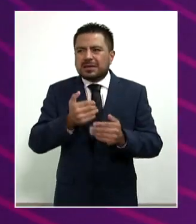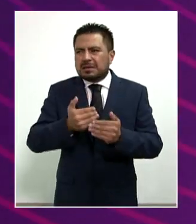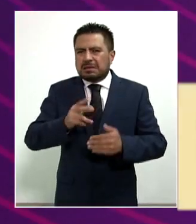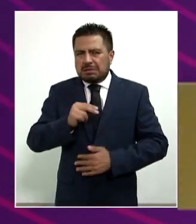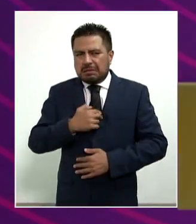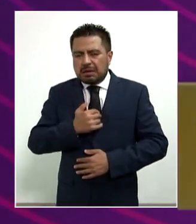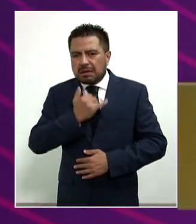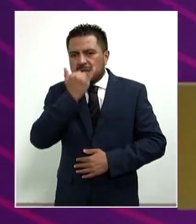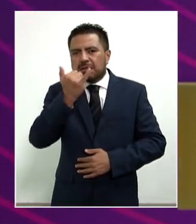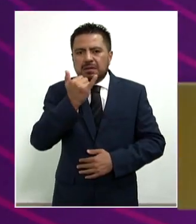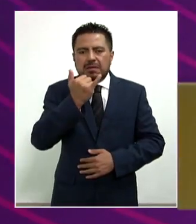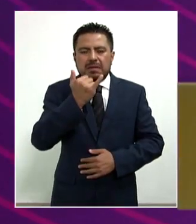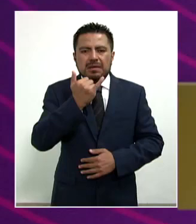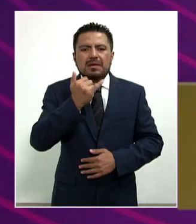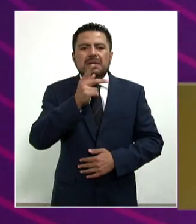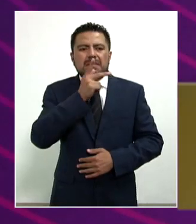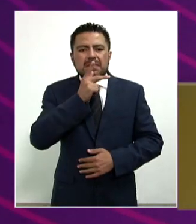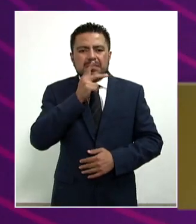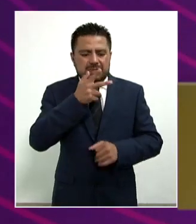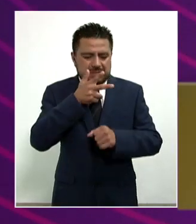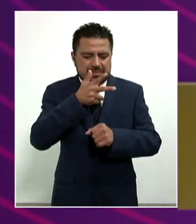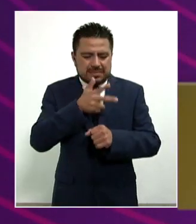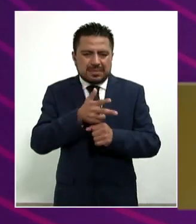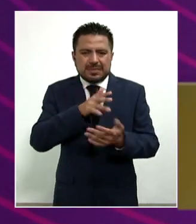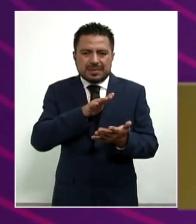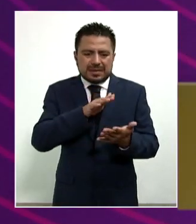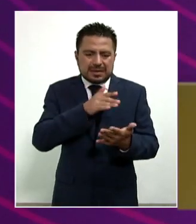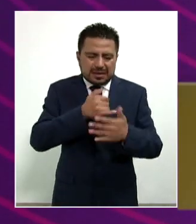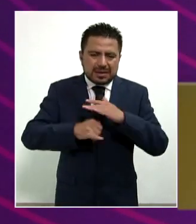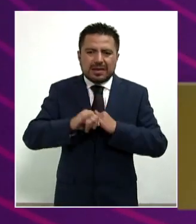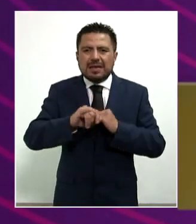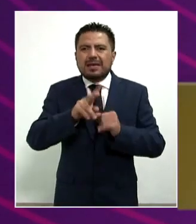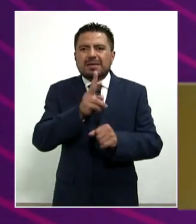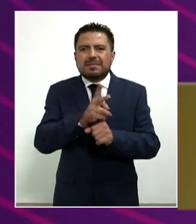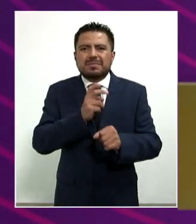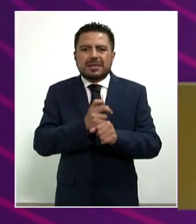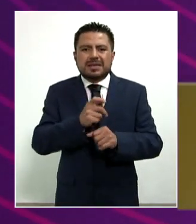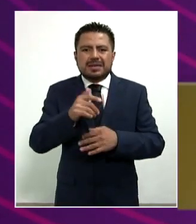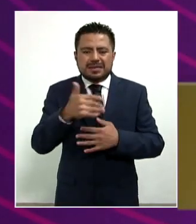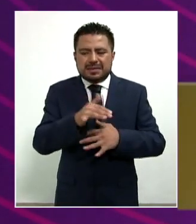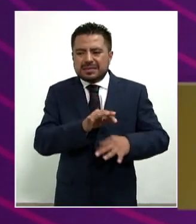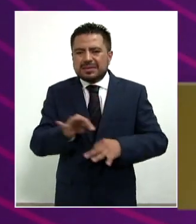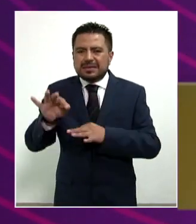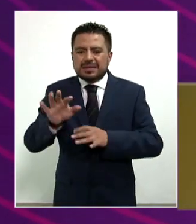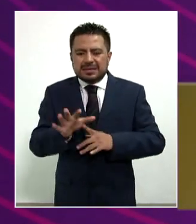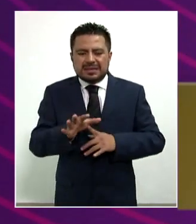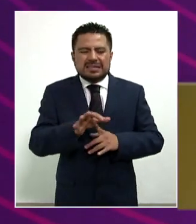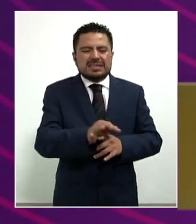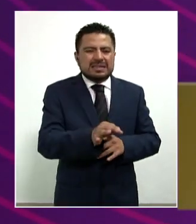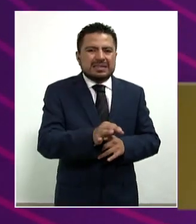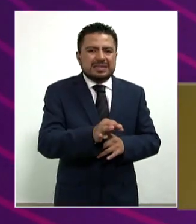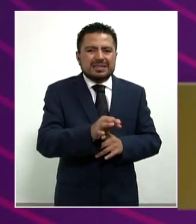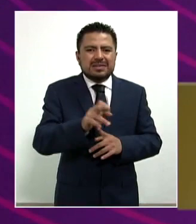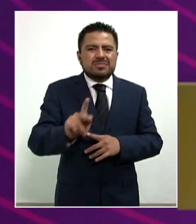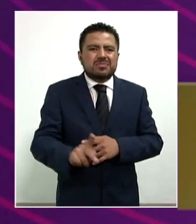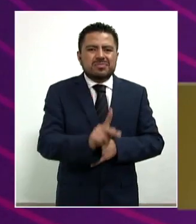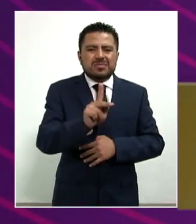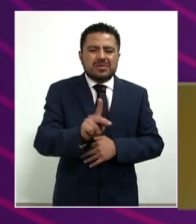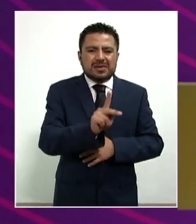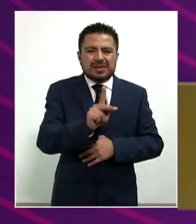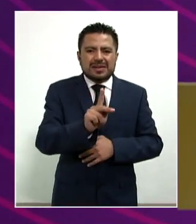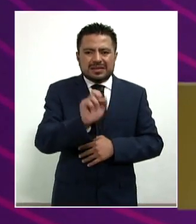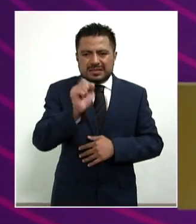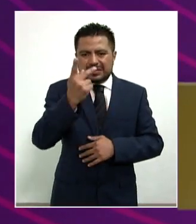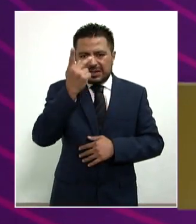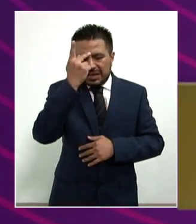me equivoco, un papá grabó la invitación a los 15 años de su hija en una pequeña localidad del oriente